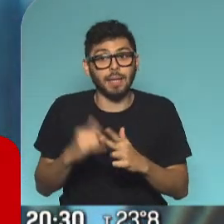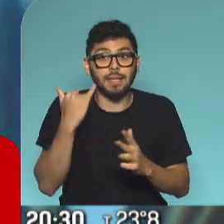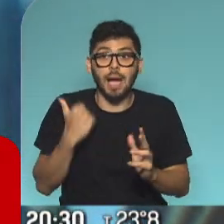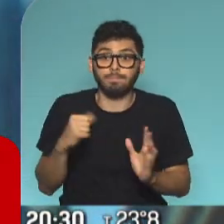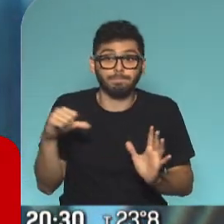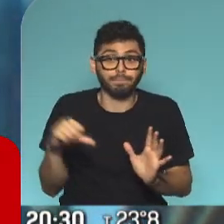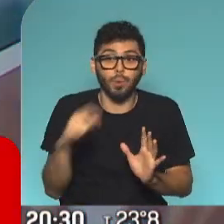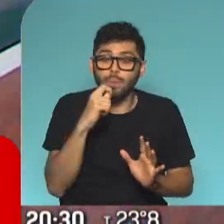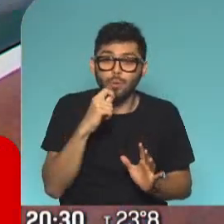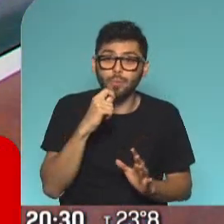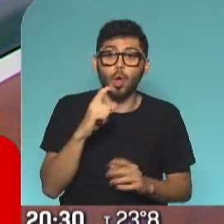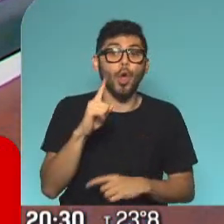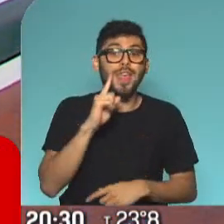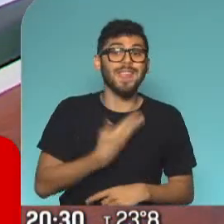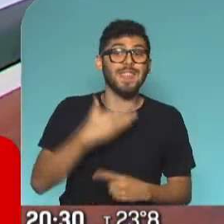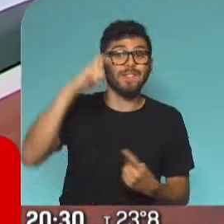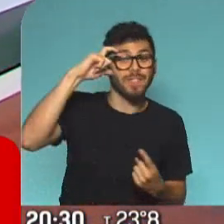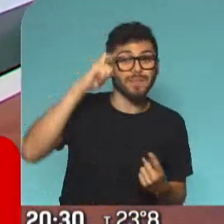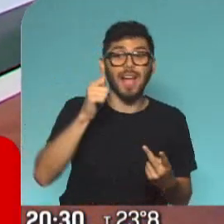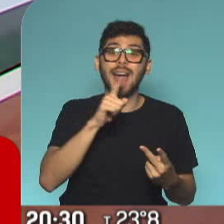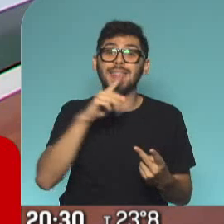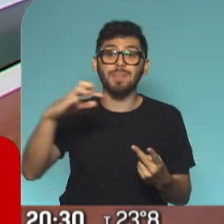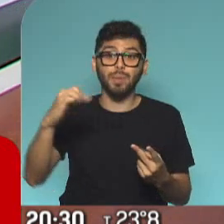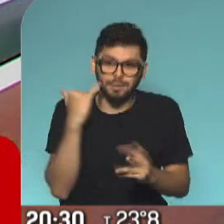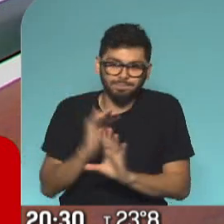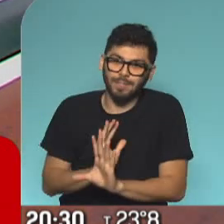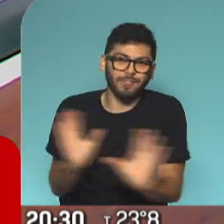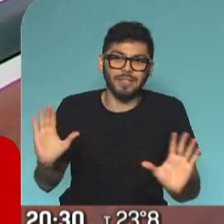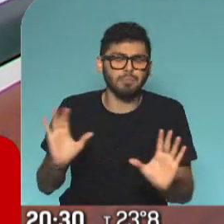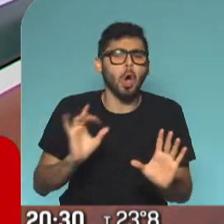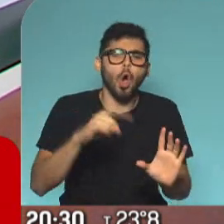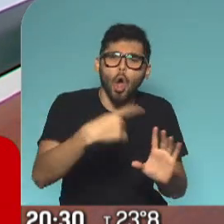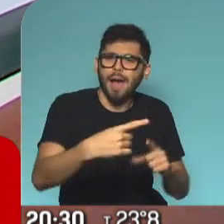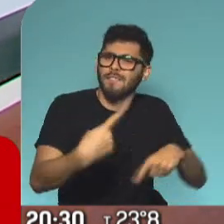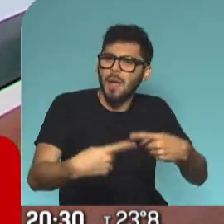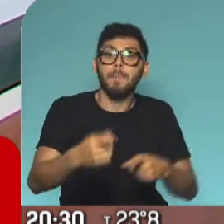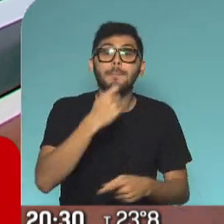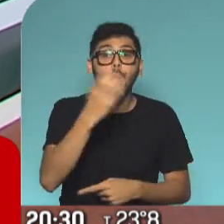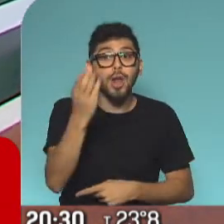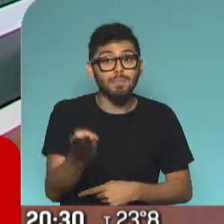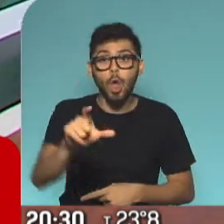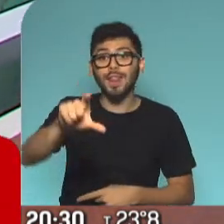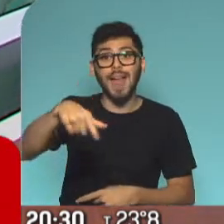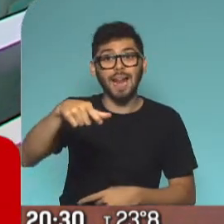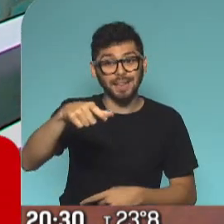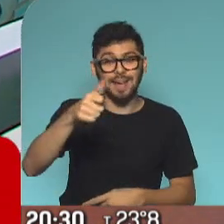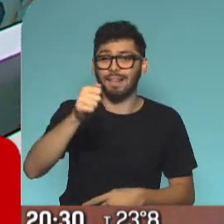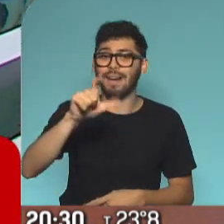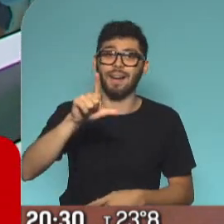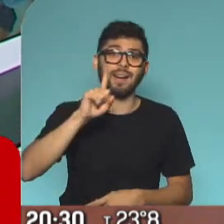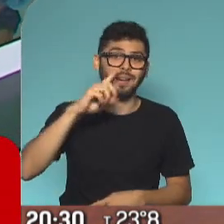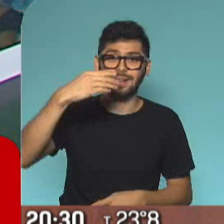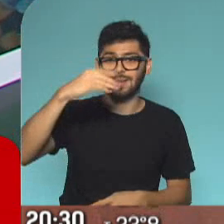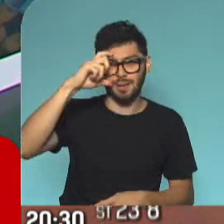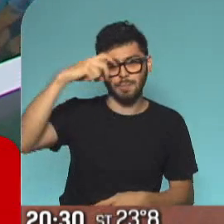como por ejemplo el ingreso familiar de emergencia y el ATP, y hay otras que sabemos que van a continuar, por ejemplo, la tarjeta